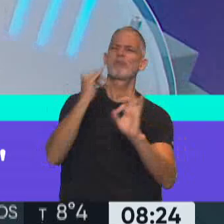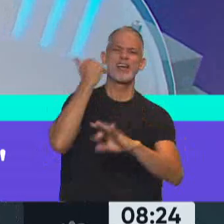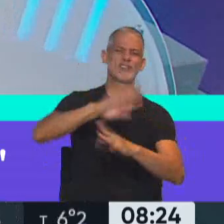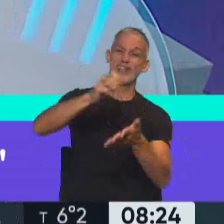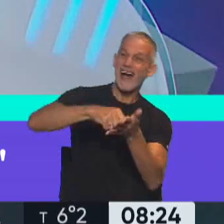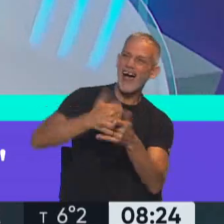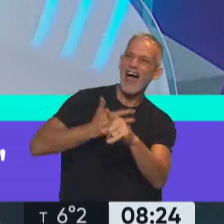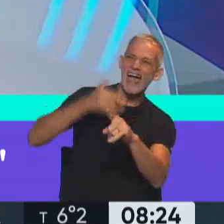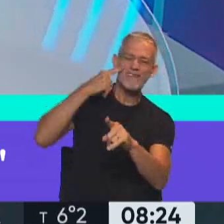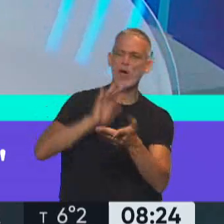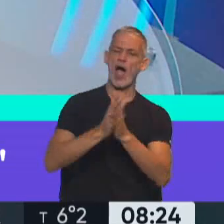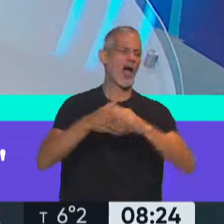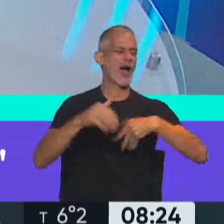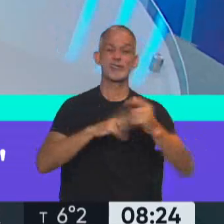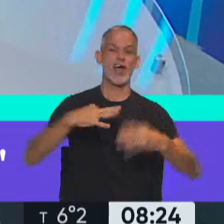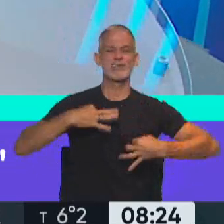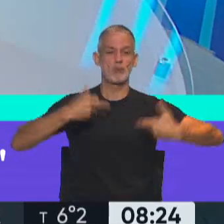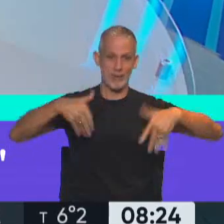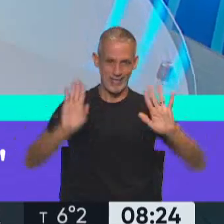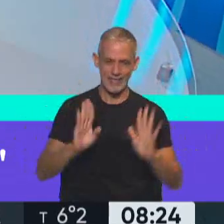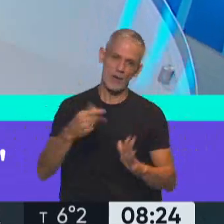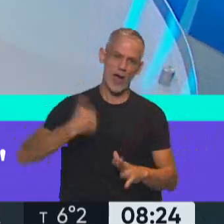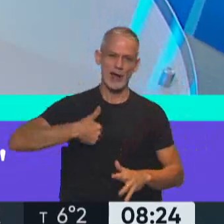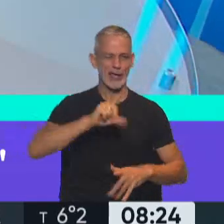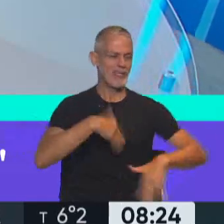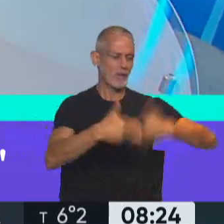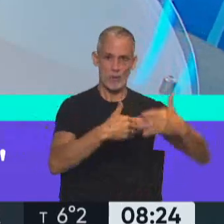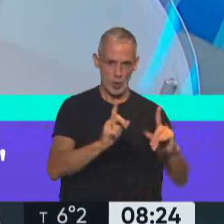fondo y es neutro, sigue su vida el país como si